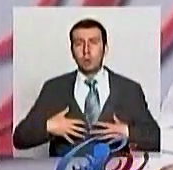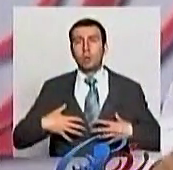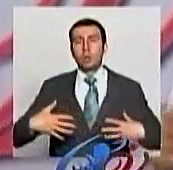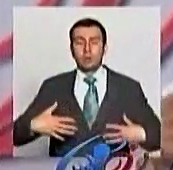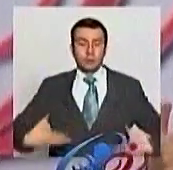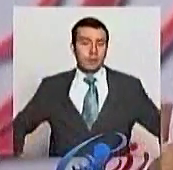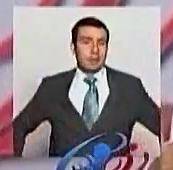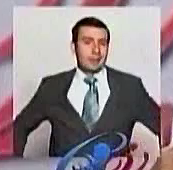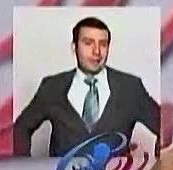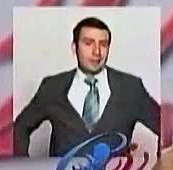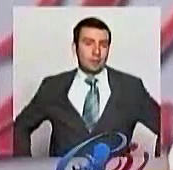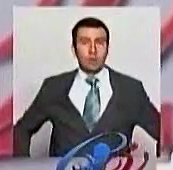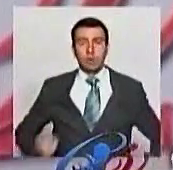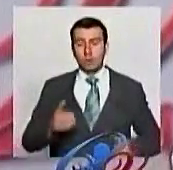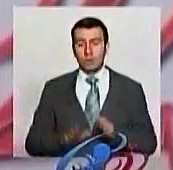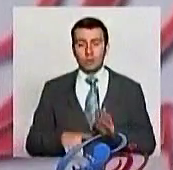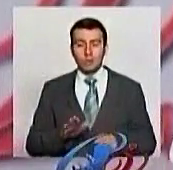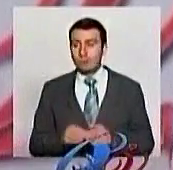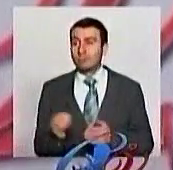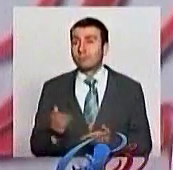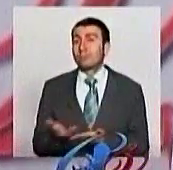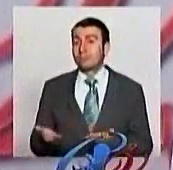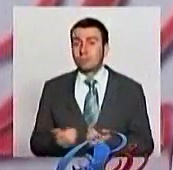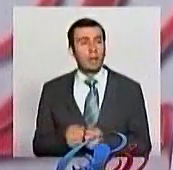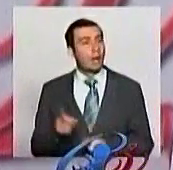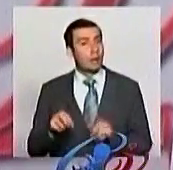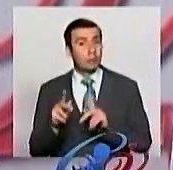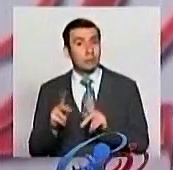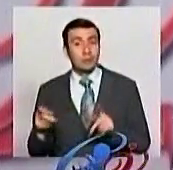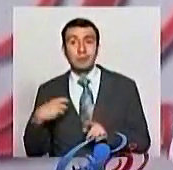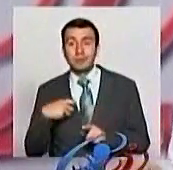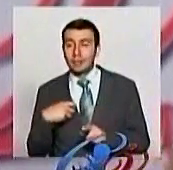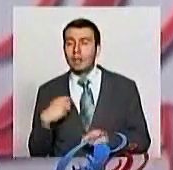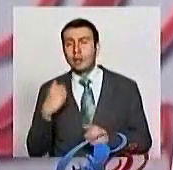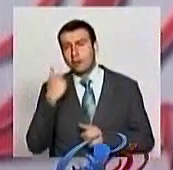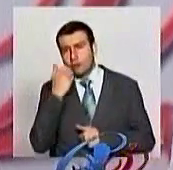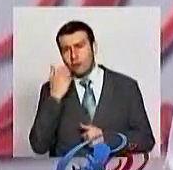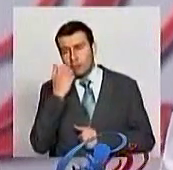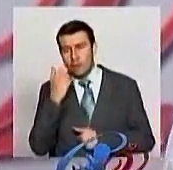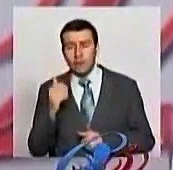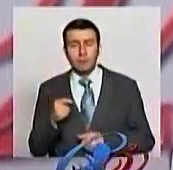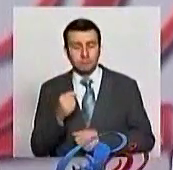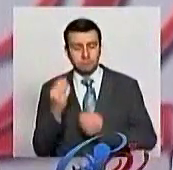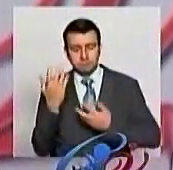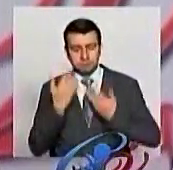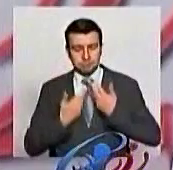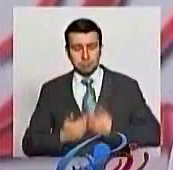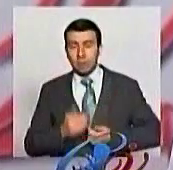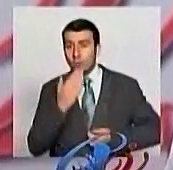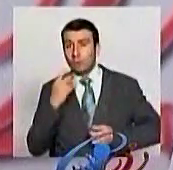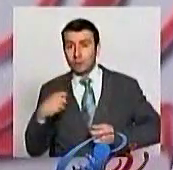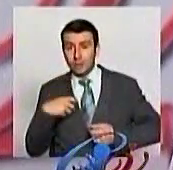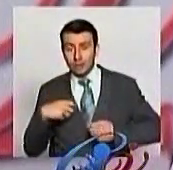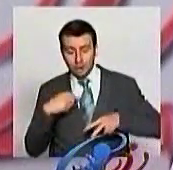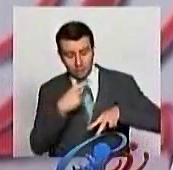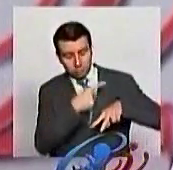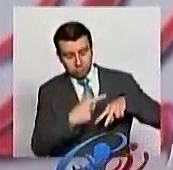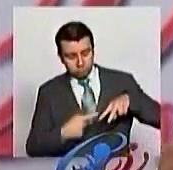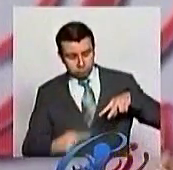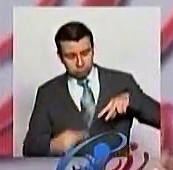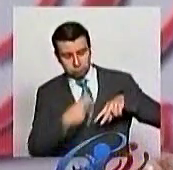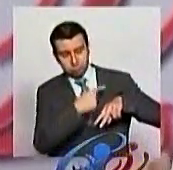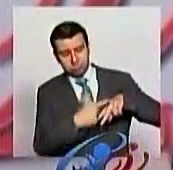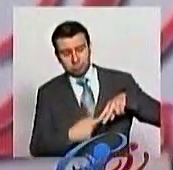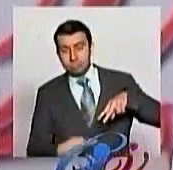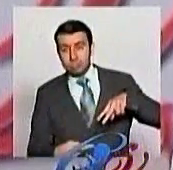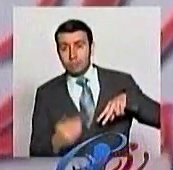pies. Estos pacientes usualmente tienen, por ejemplo, enfermedad vascular periférica, ¿cierto? Tienen varices en las piernas. Entonces,